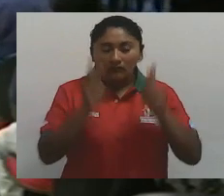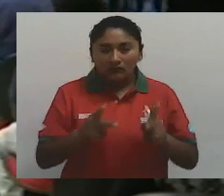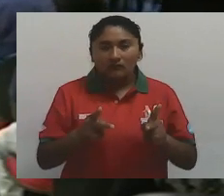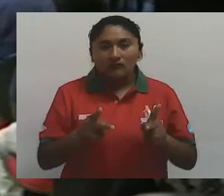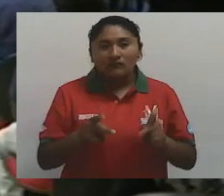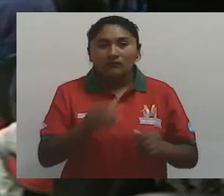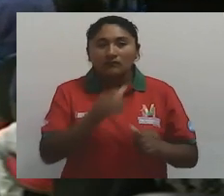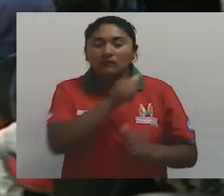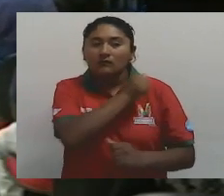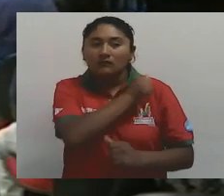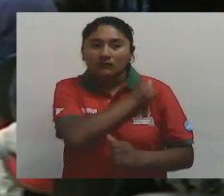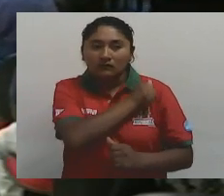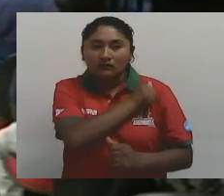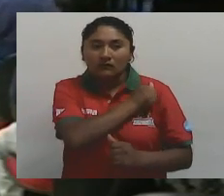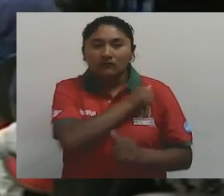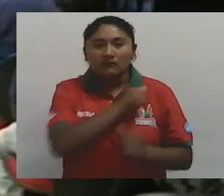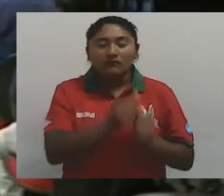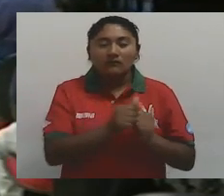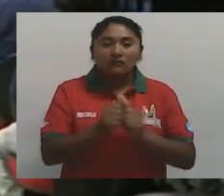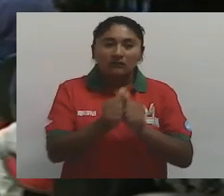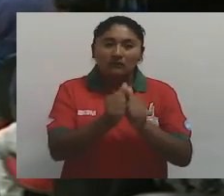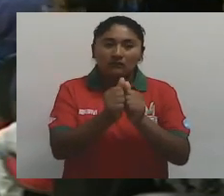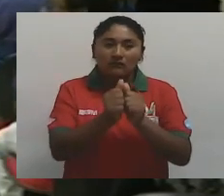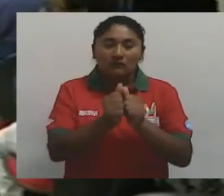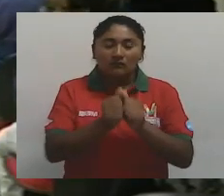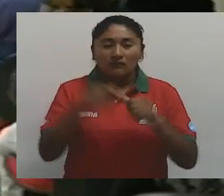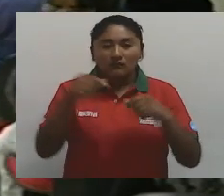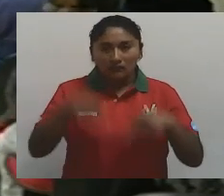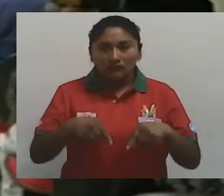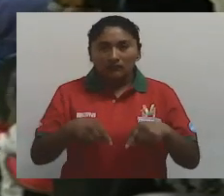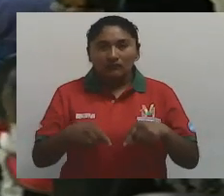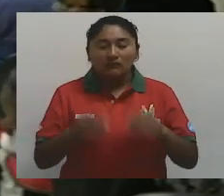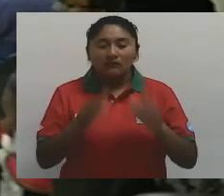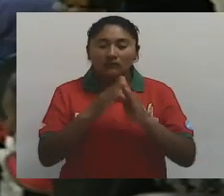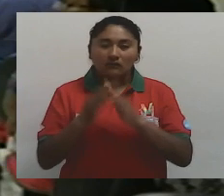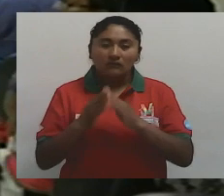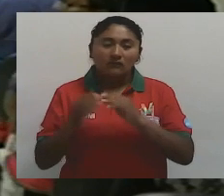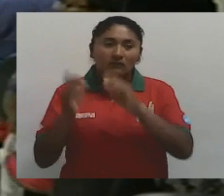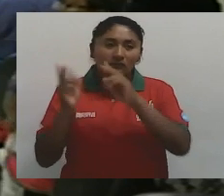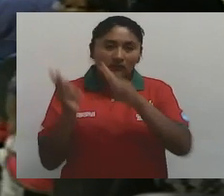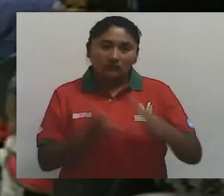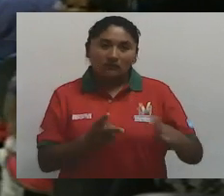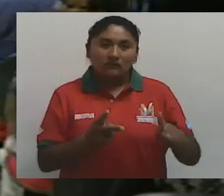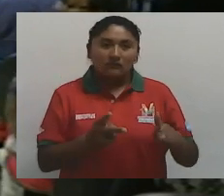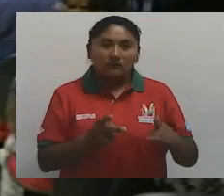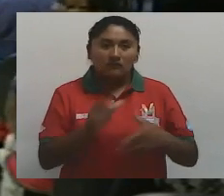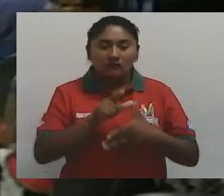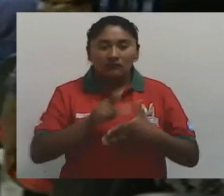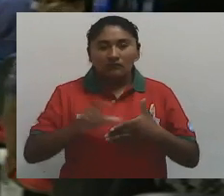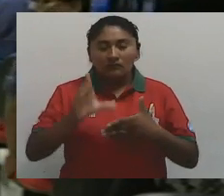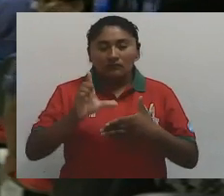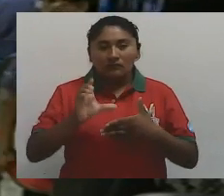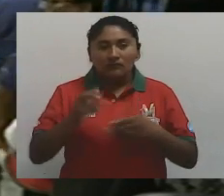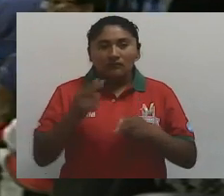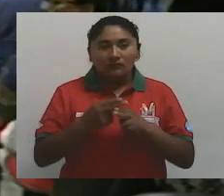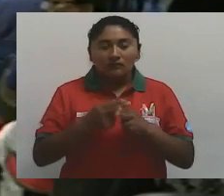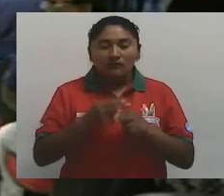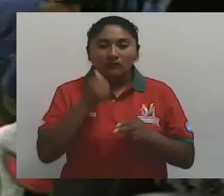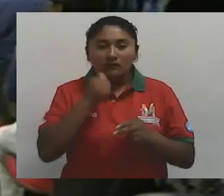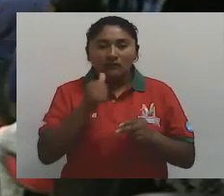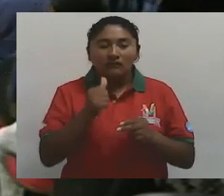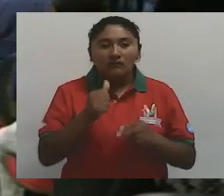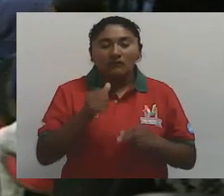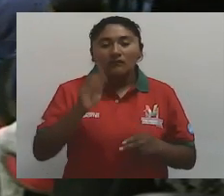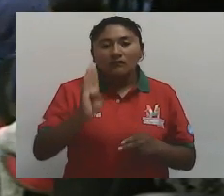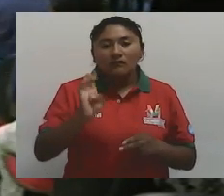acompañan desde aquí de la ciudad de Pando, a la licenciada Beatriz López Rengifo, directora departamental, a